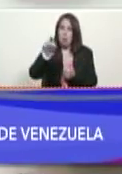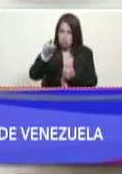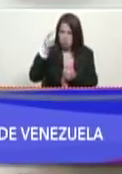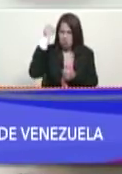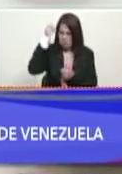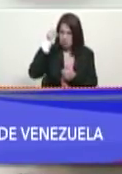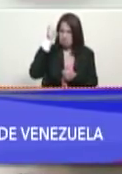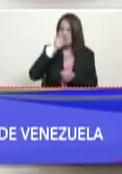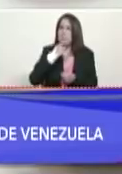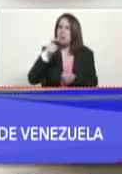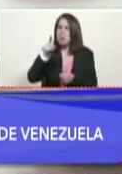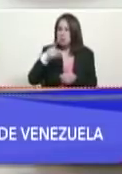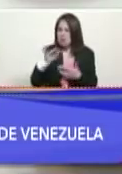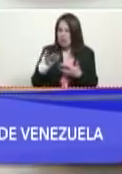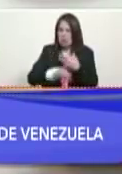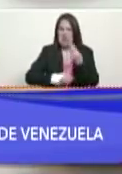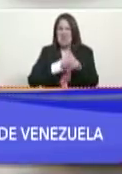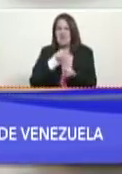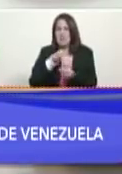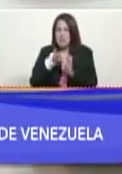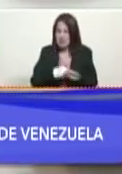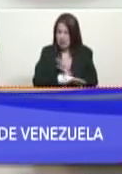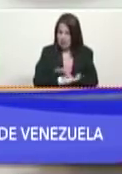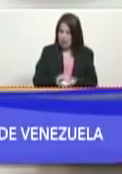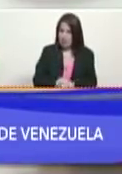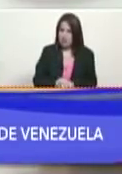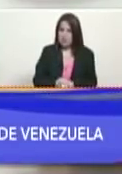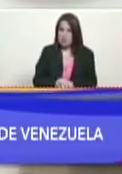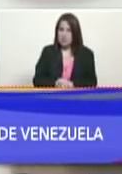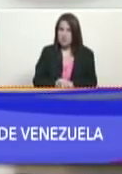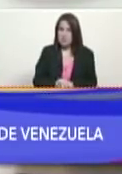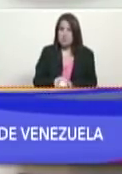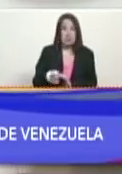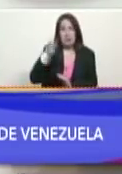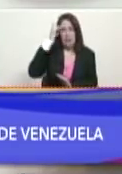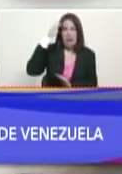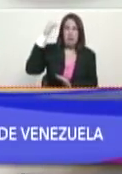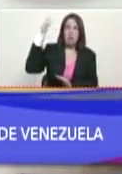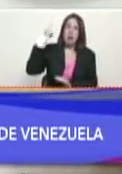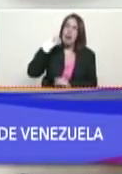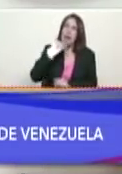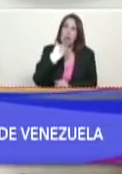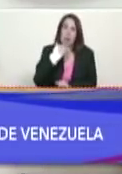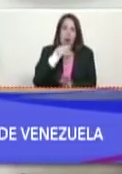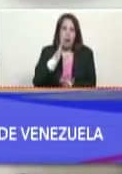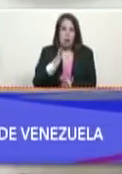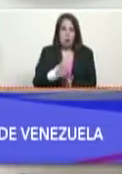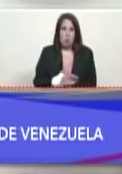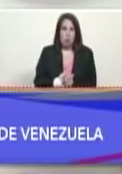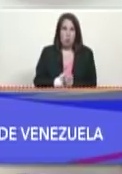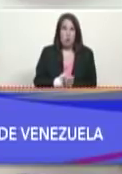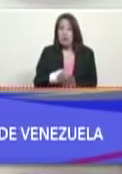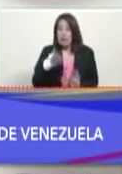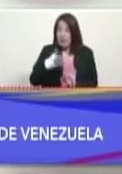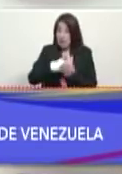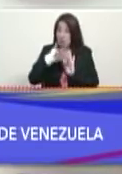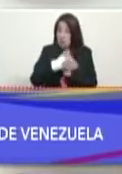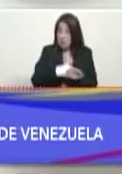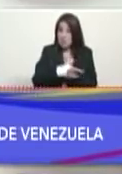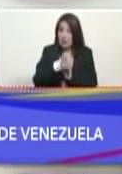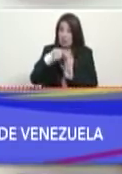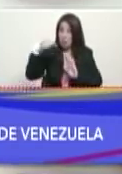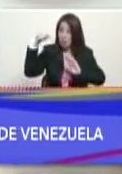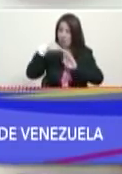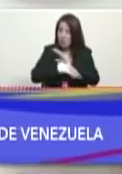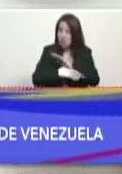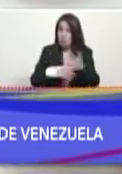la contrarrespuesta, la contraofensiva? ¿Se lo han imaginado algún día? Las consecuencias, la